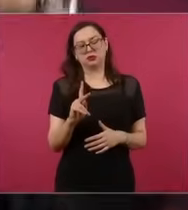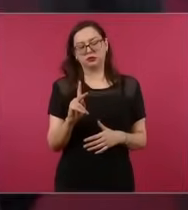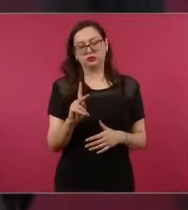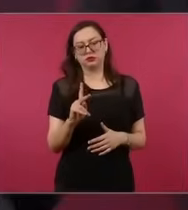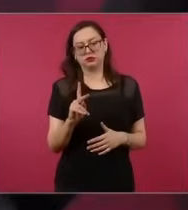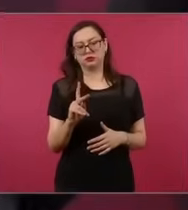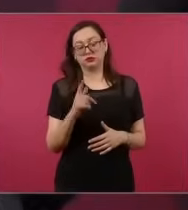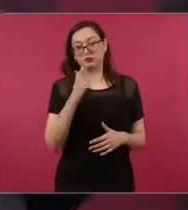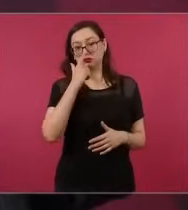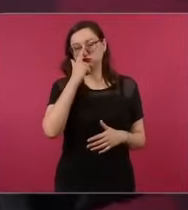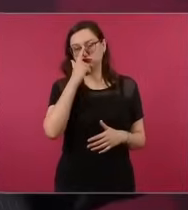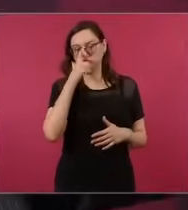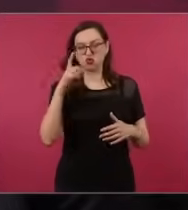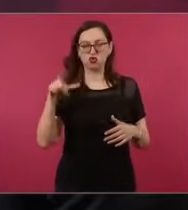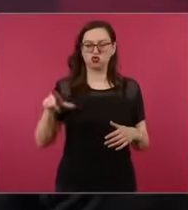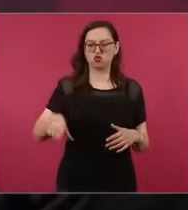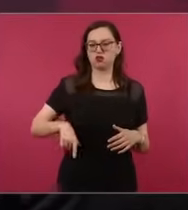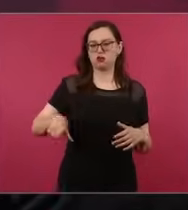aparato, ¿no?,